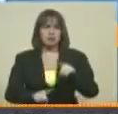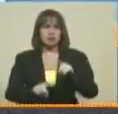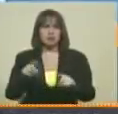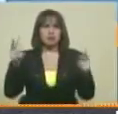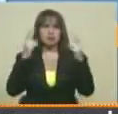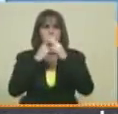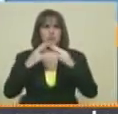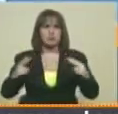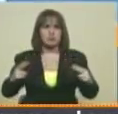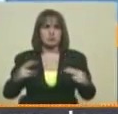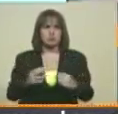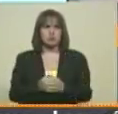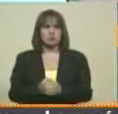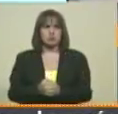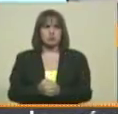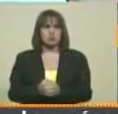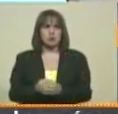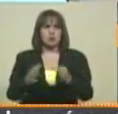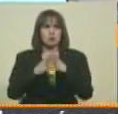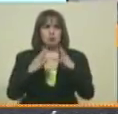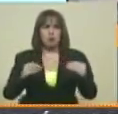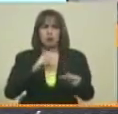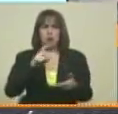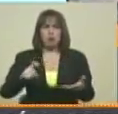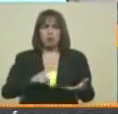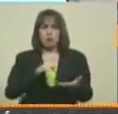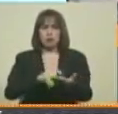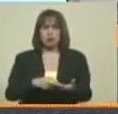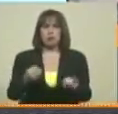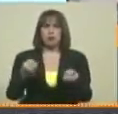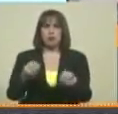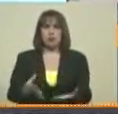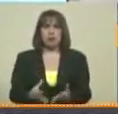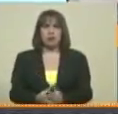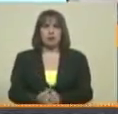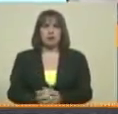comprometo total y absolutamente.